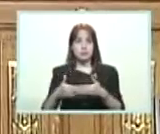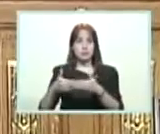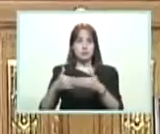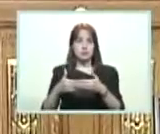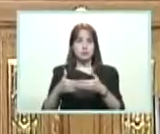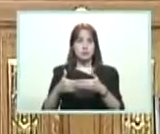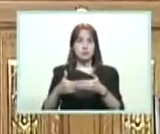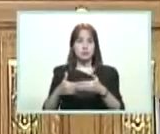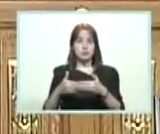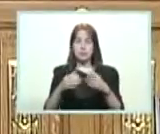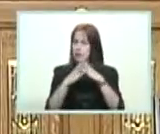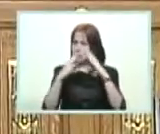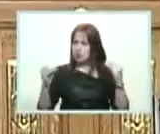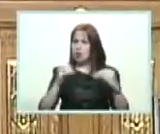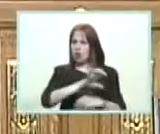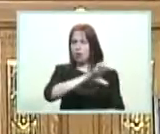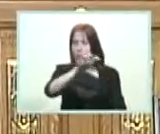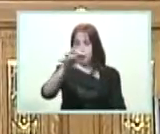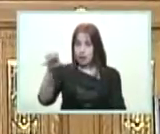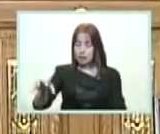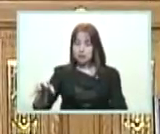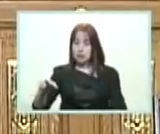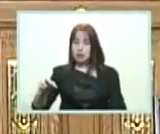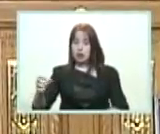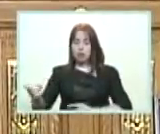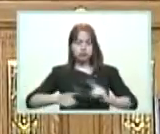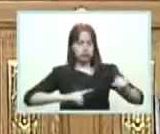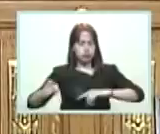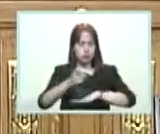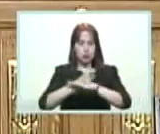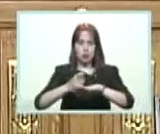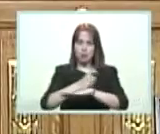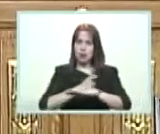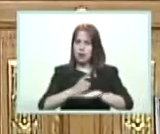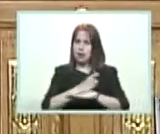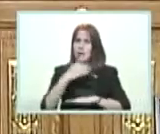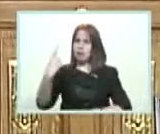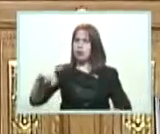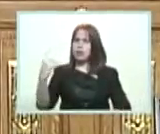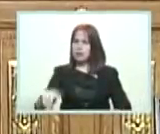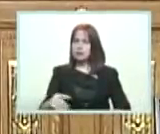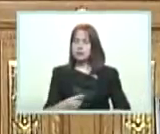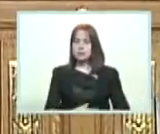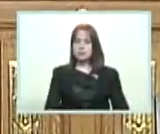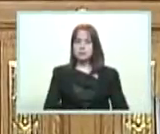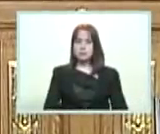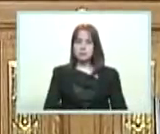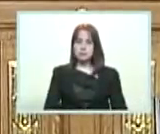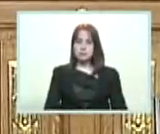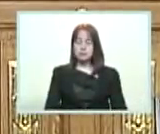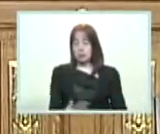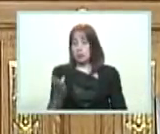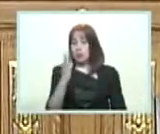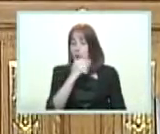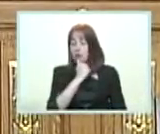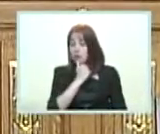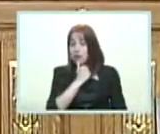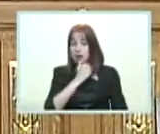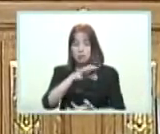y la coalición de países gobernados por la derecha, de gobiernos de derecha, no existiera